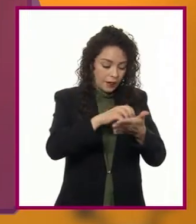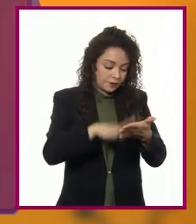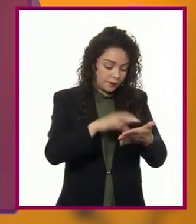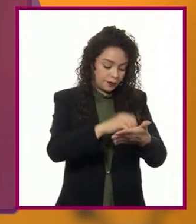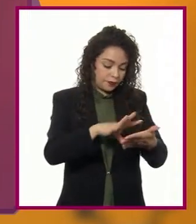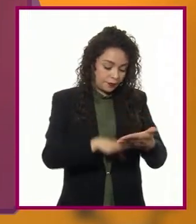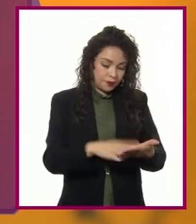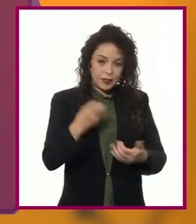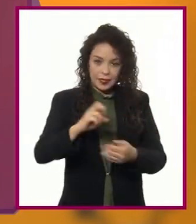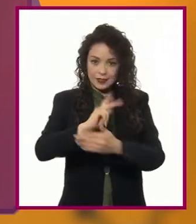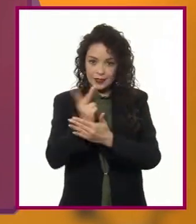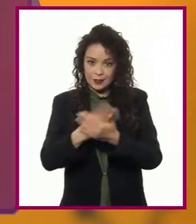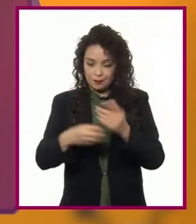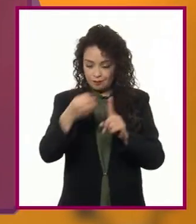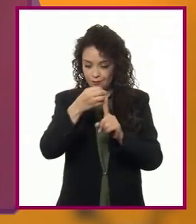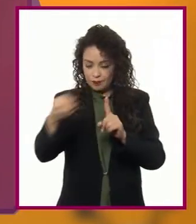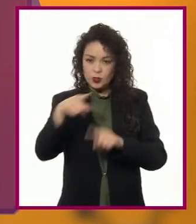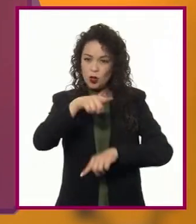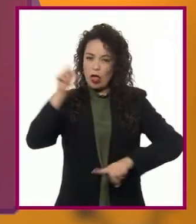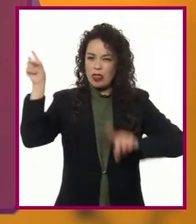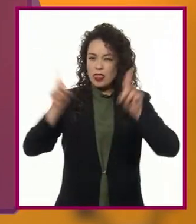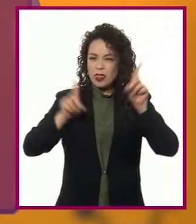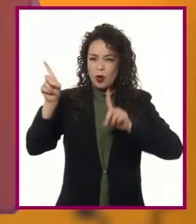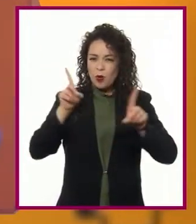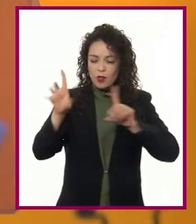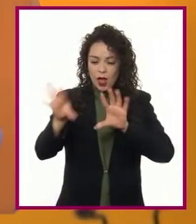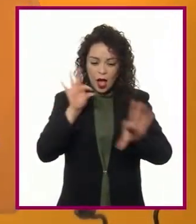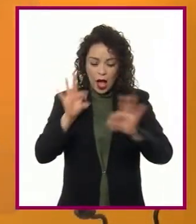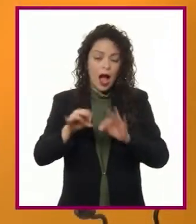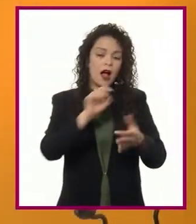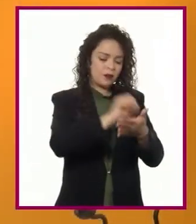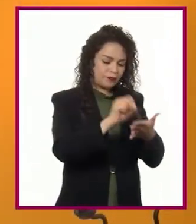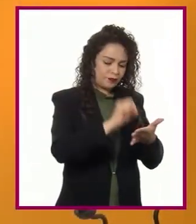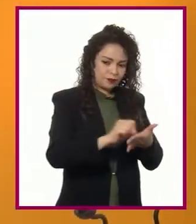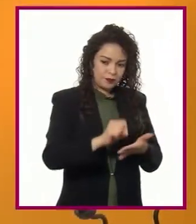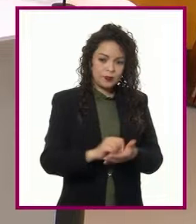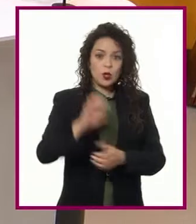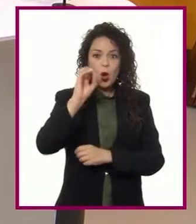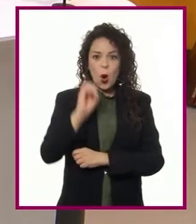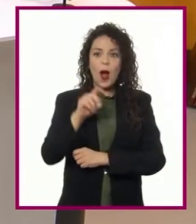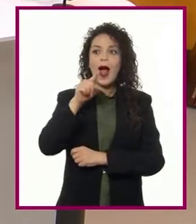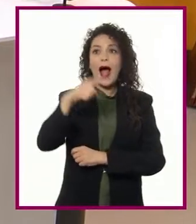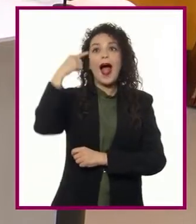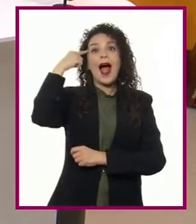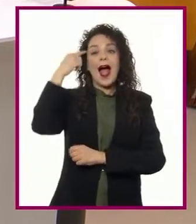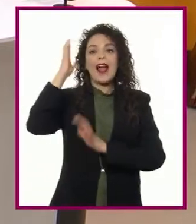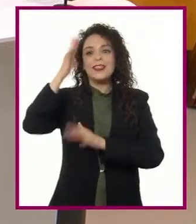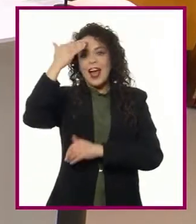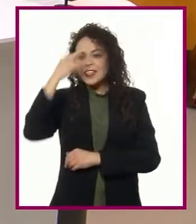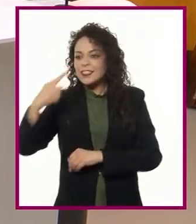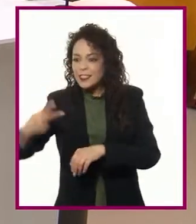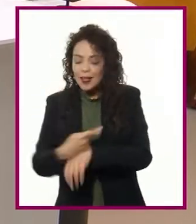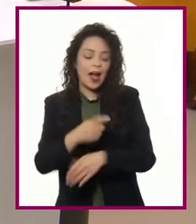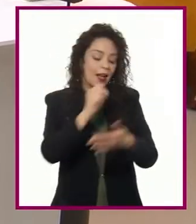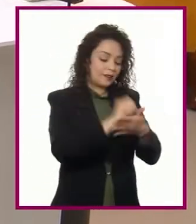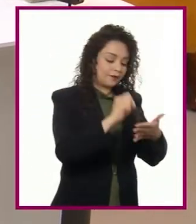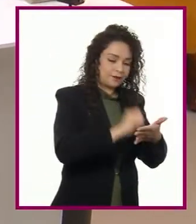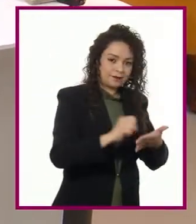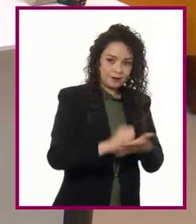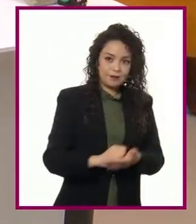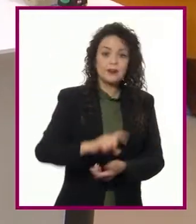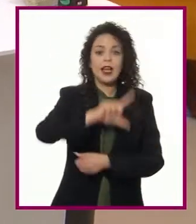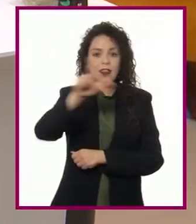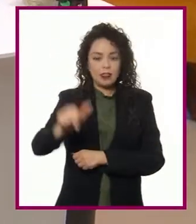lo largo de la sesión todas sus dudas y hallazgos o conclusiones. Después, habrá oportunidad de compartir con